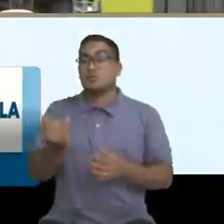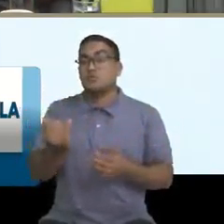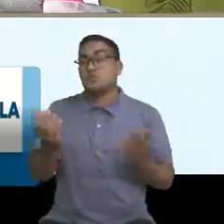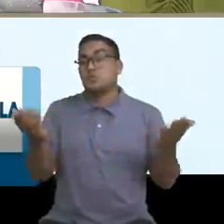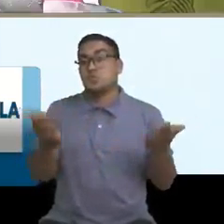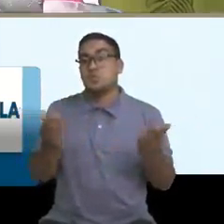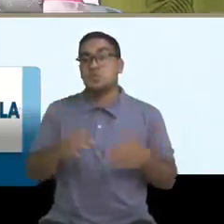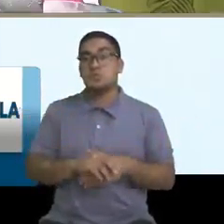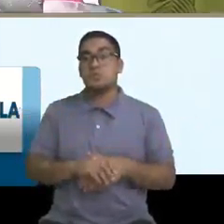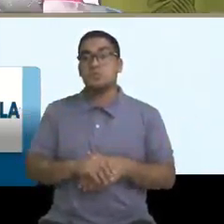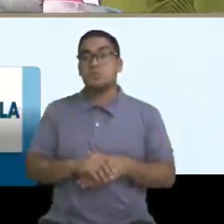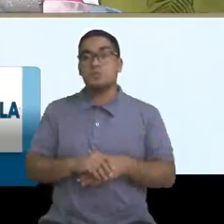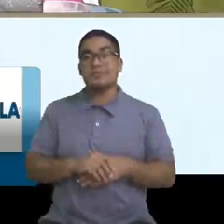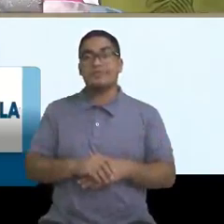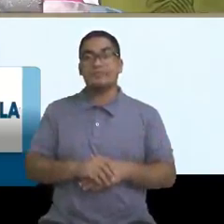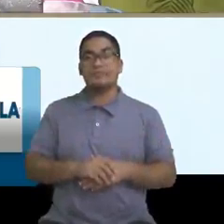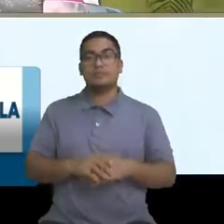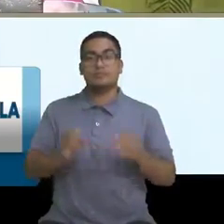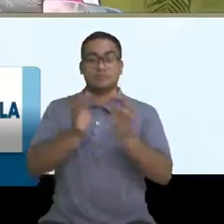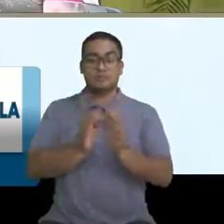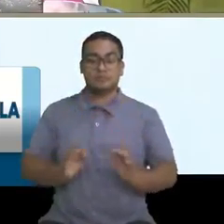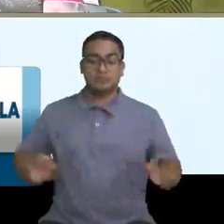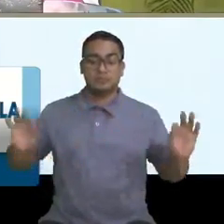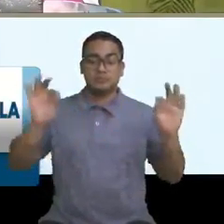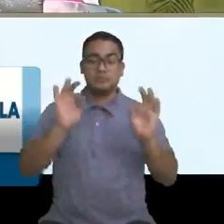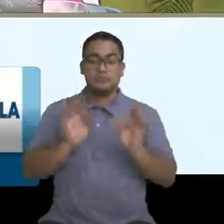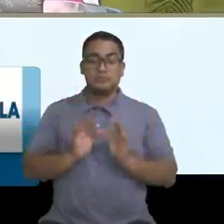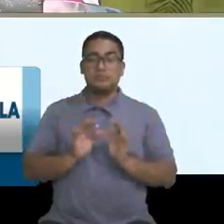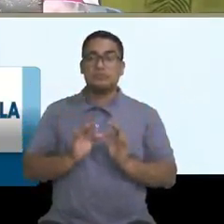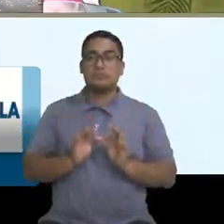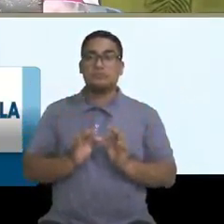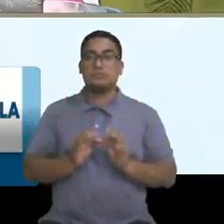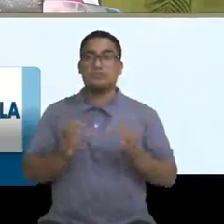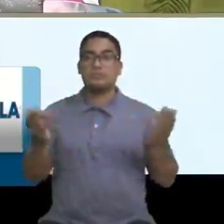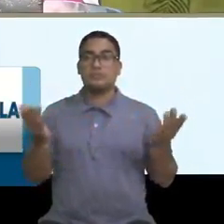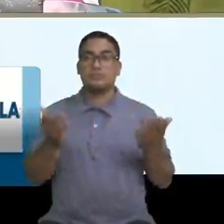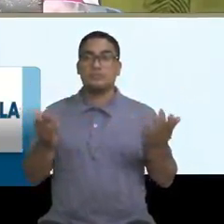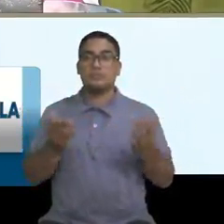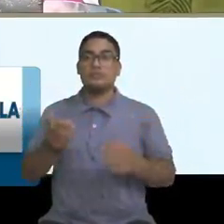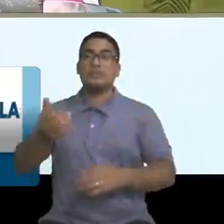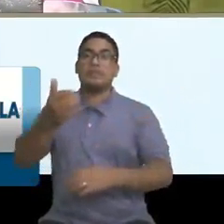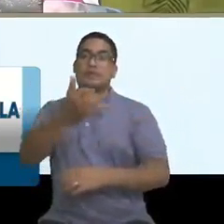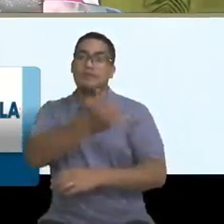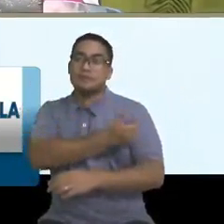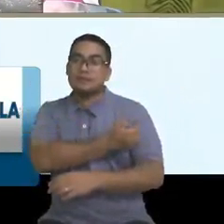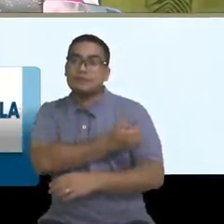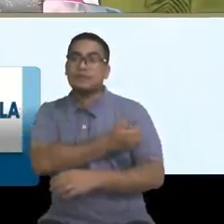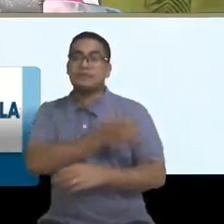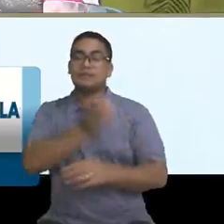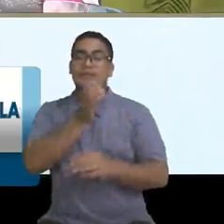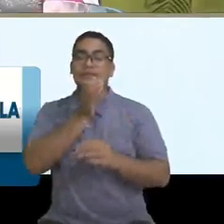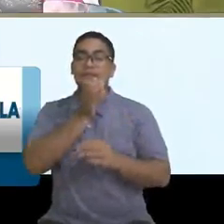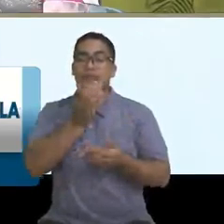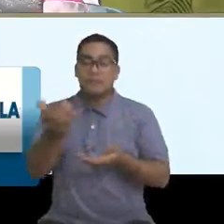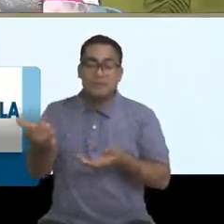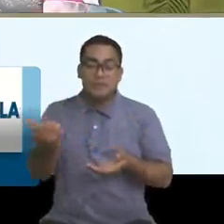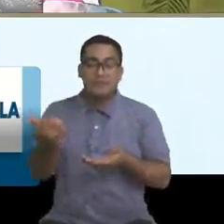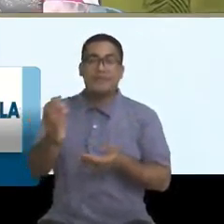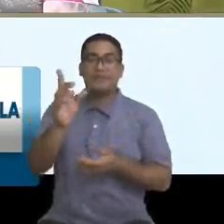de que debe medir? Le estoy preguntando esto para que los padres de familia lo tomen en cuenta en su hogar y sepan así más o